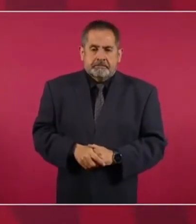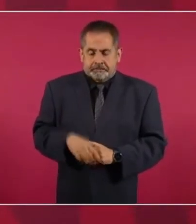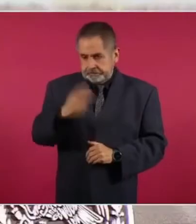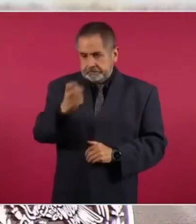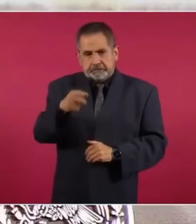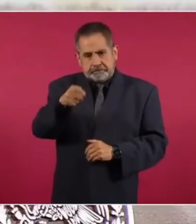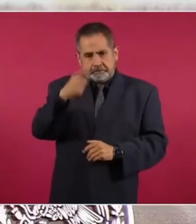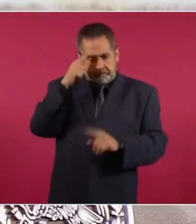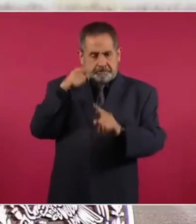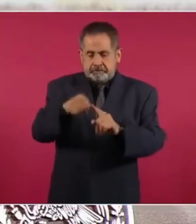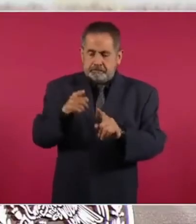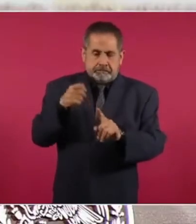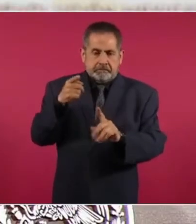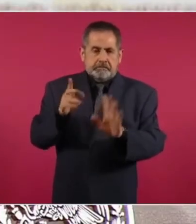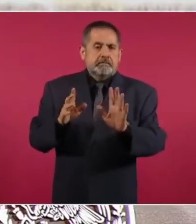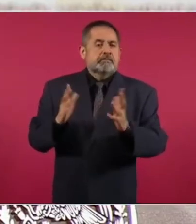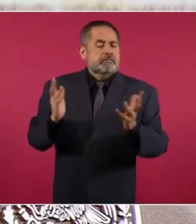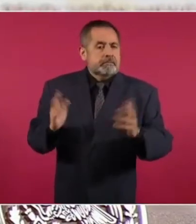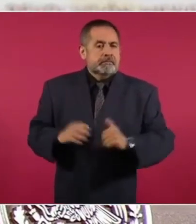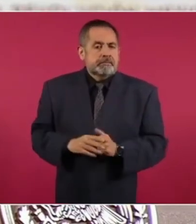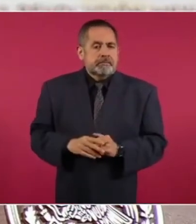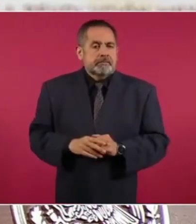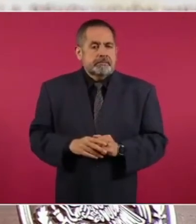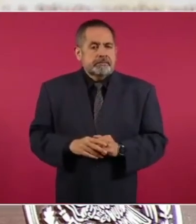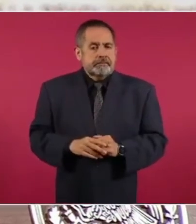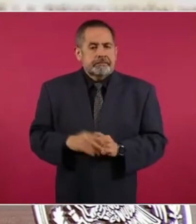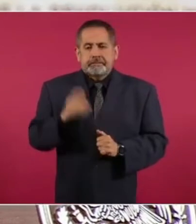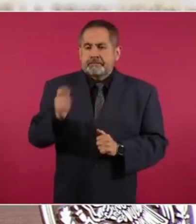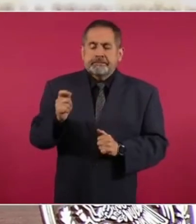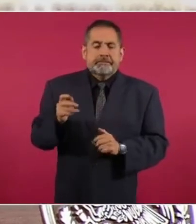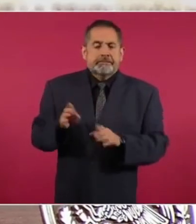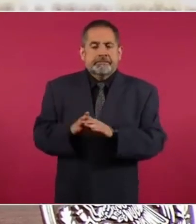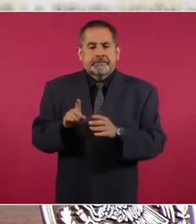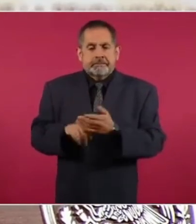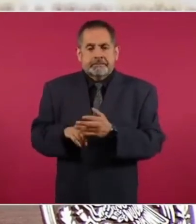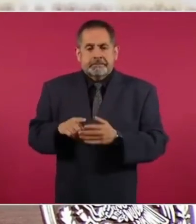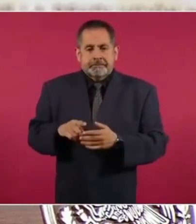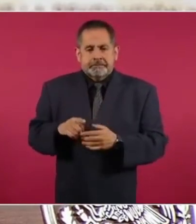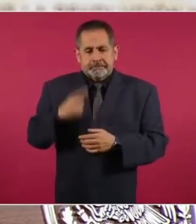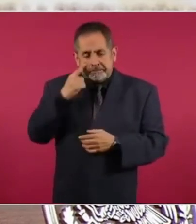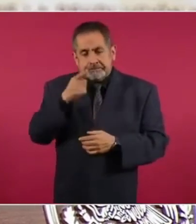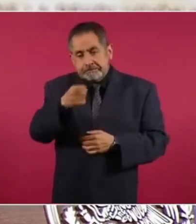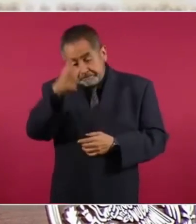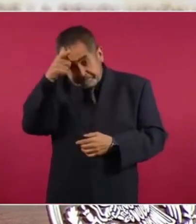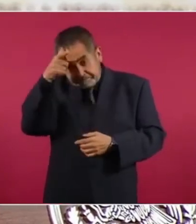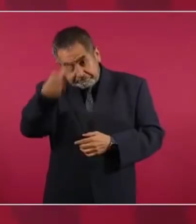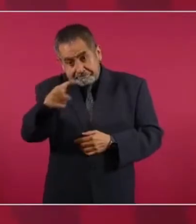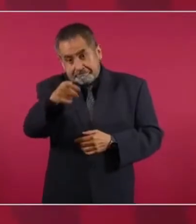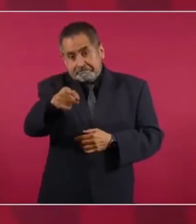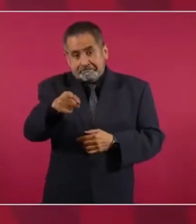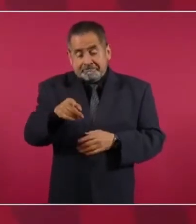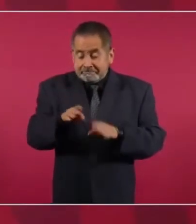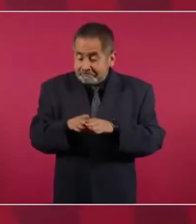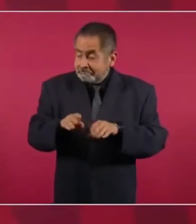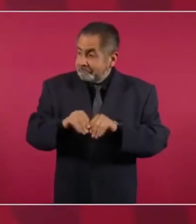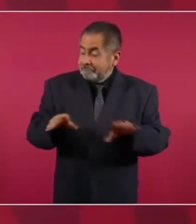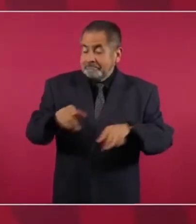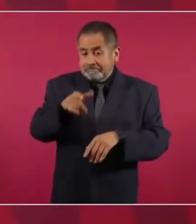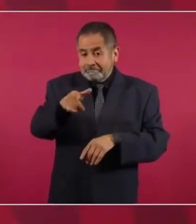Así es esto. Entonces, me estoy enterando de lo